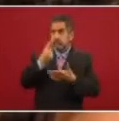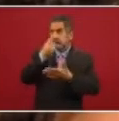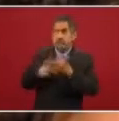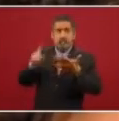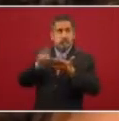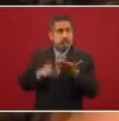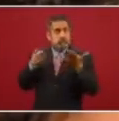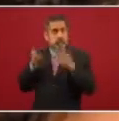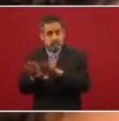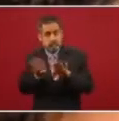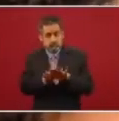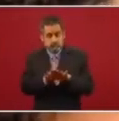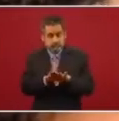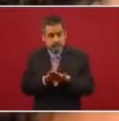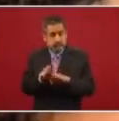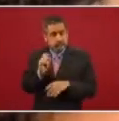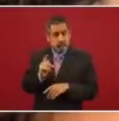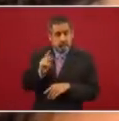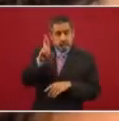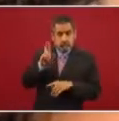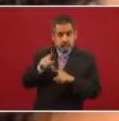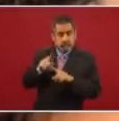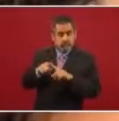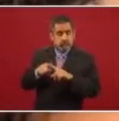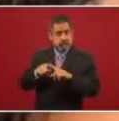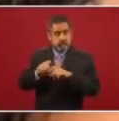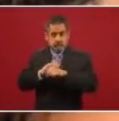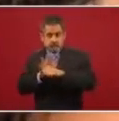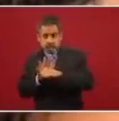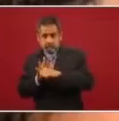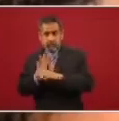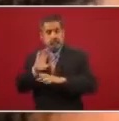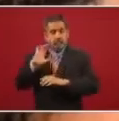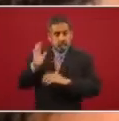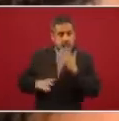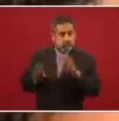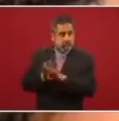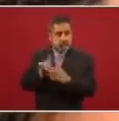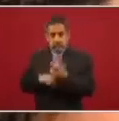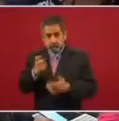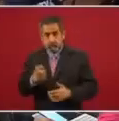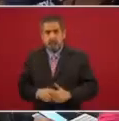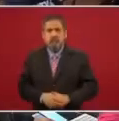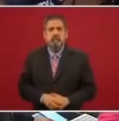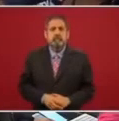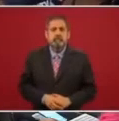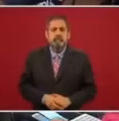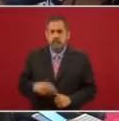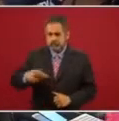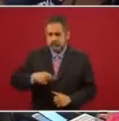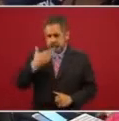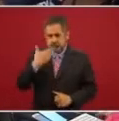evento precisamente por la presencia de coronavirus es decir ya va la suspensión de un evento por esta situación gracias gracias por las preguntas